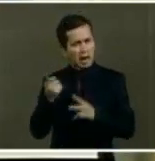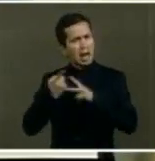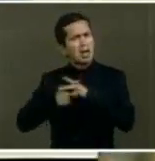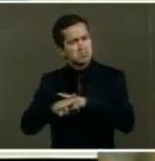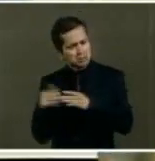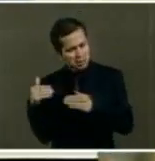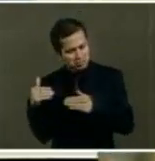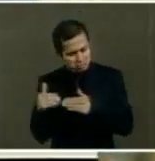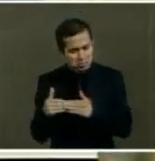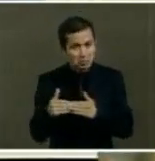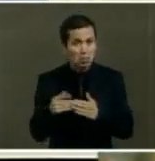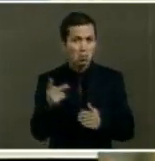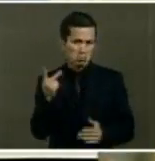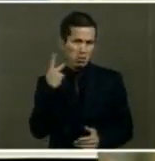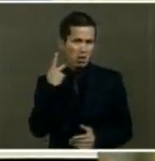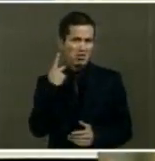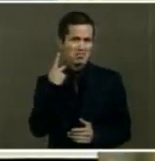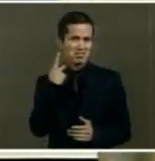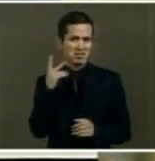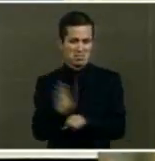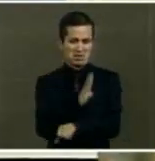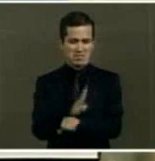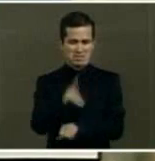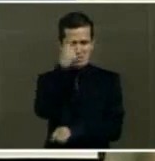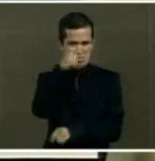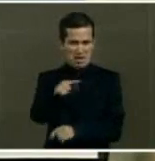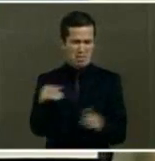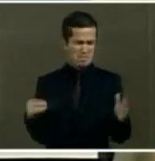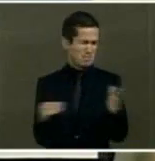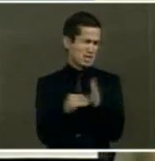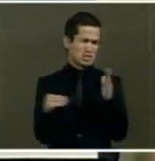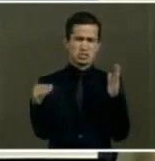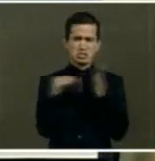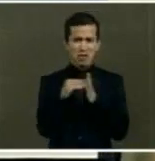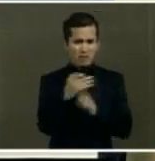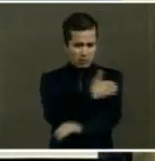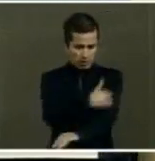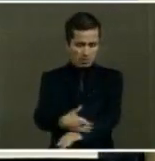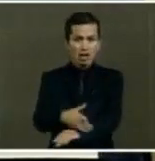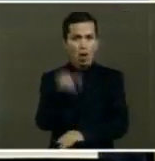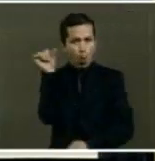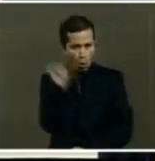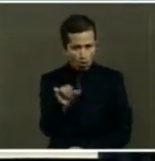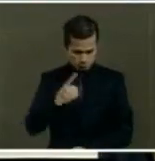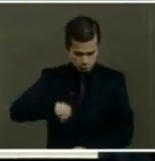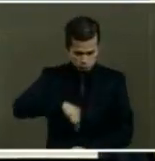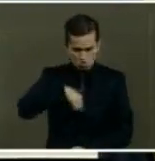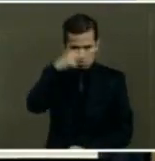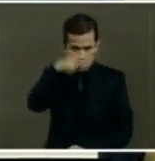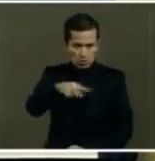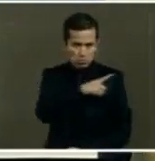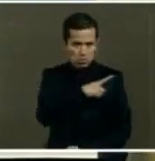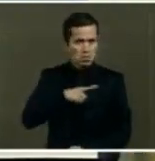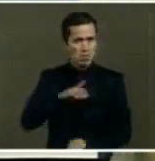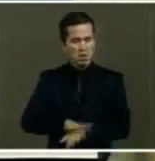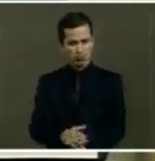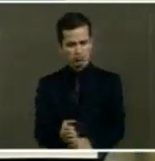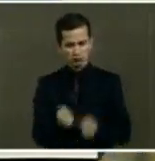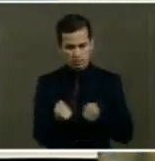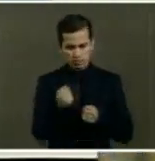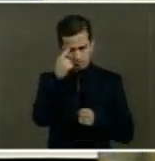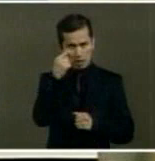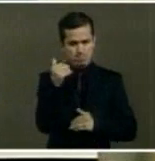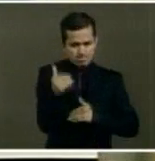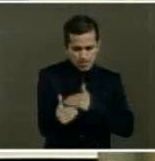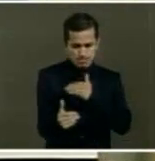familias y hoy los mexicanos debemos seguir adelante. Debemos consolidar los avances en salud, en